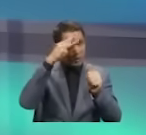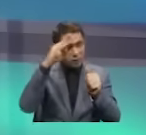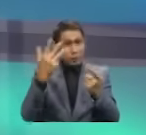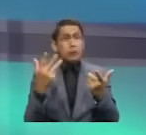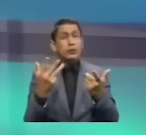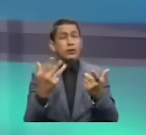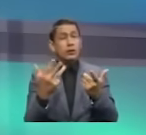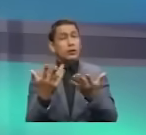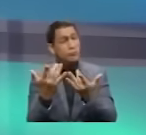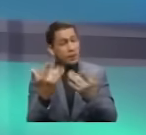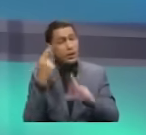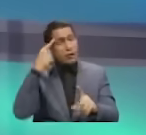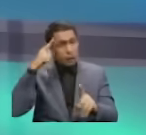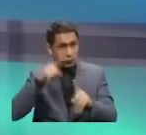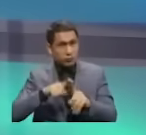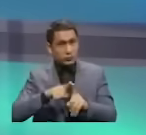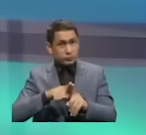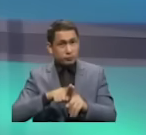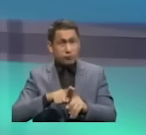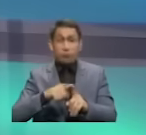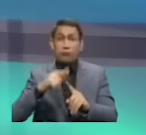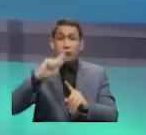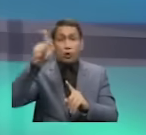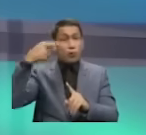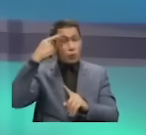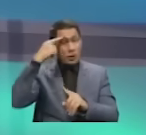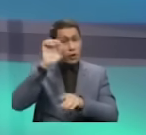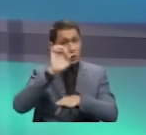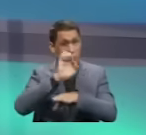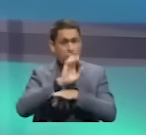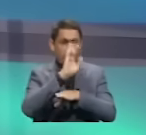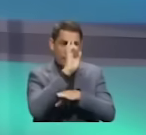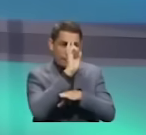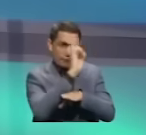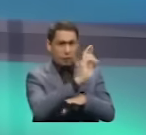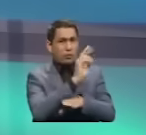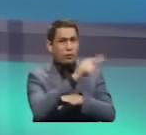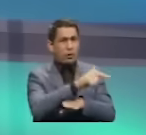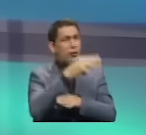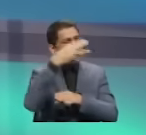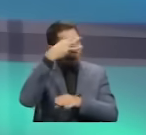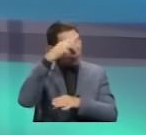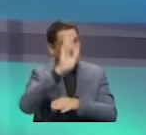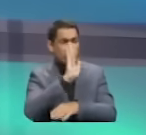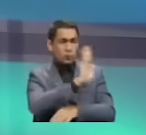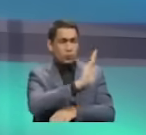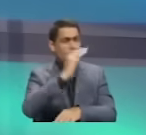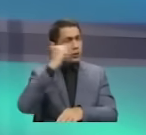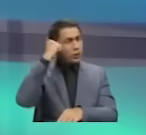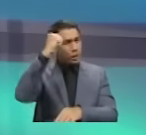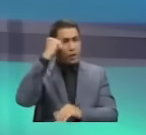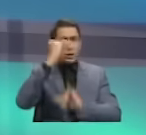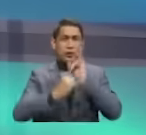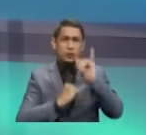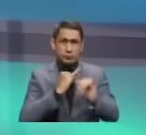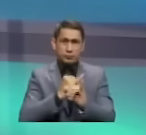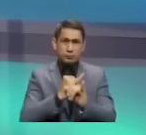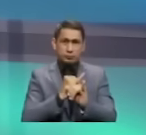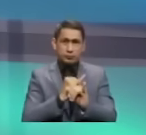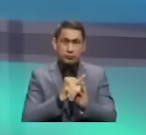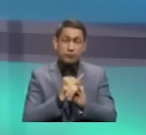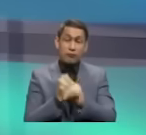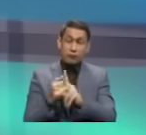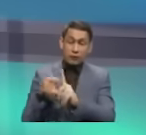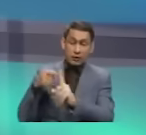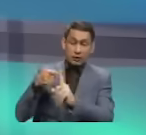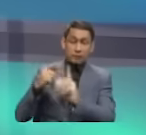ministra de Gobierno dijo que son respetuosos de los procesos legales, diplomáticos y del derecho internacional. Estas